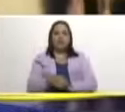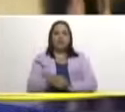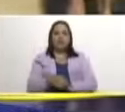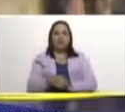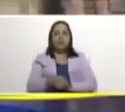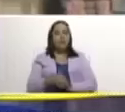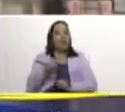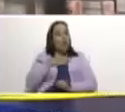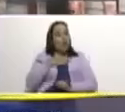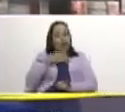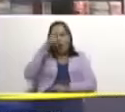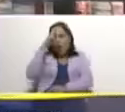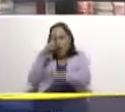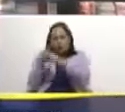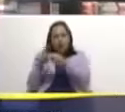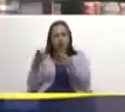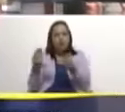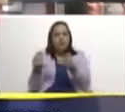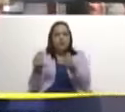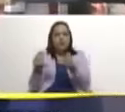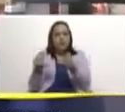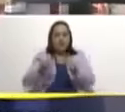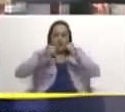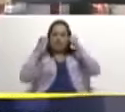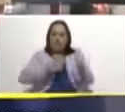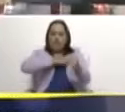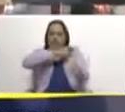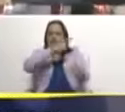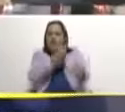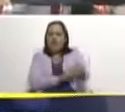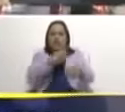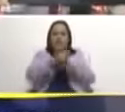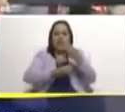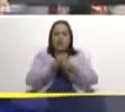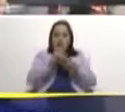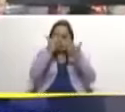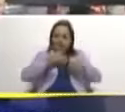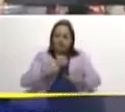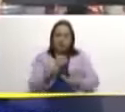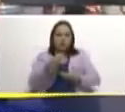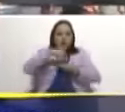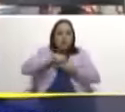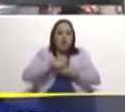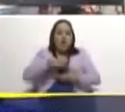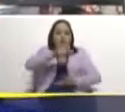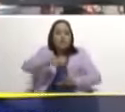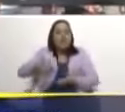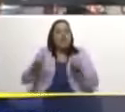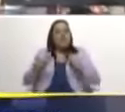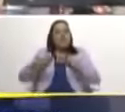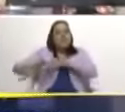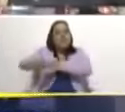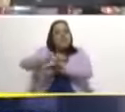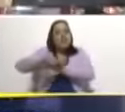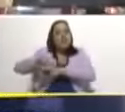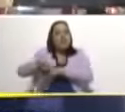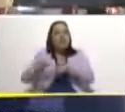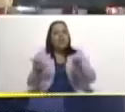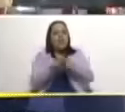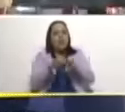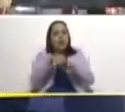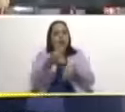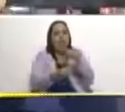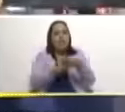Admiro mucho el carácter que se forja del llanero venezolano, como se forjó